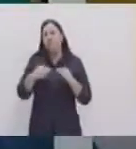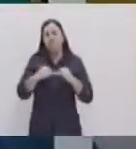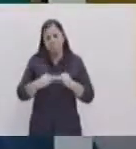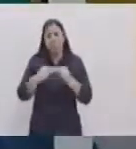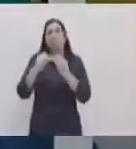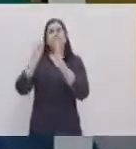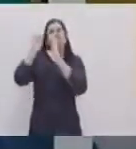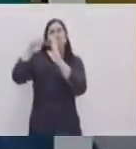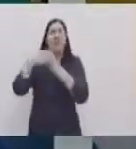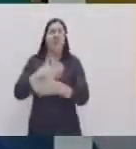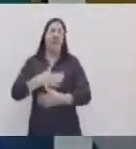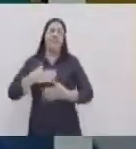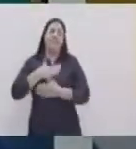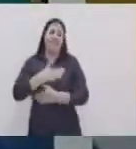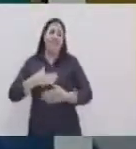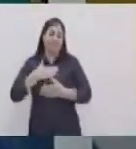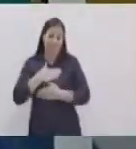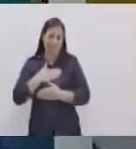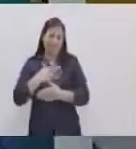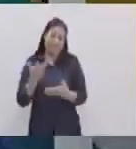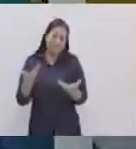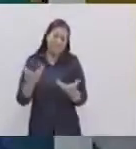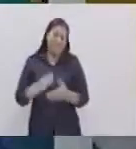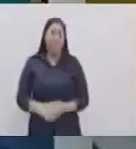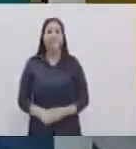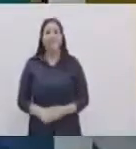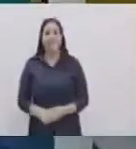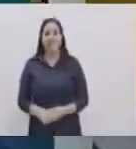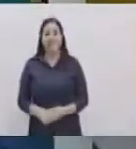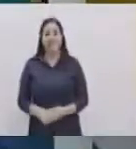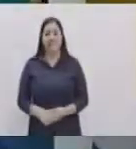apreciar y disfrutar una película. Comparamos dos hechos.